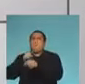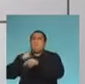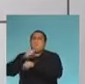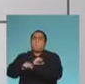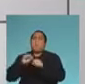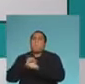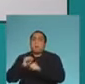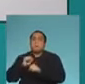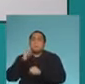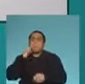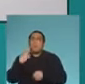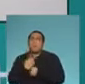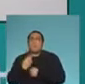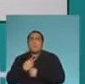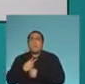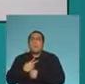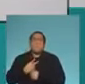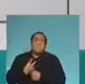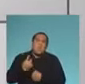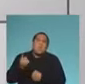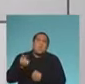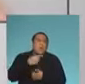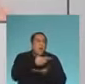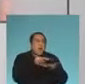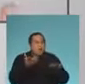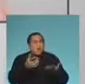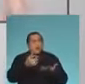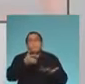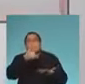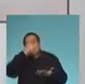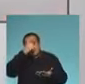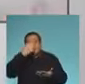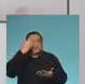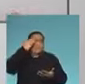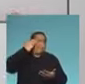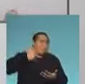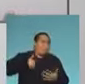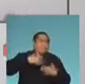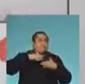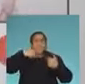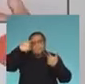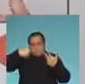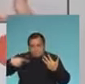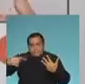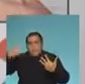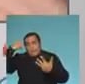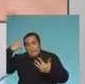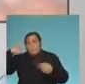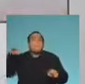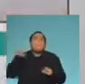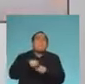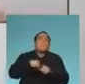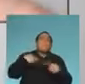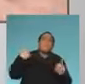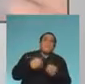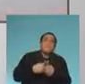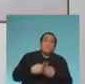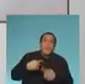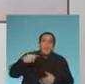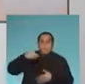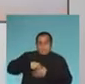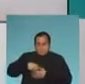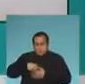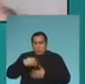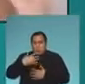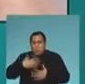buenísimo poder reforzar toda esa capacidad que tiene el ejército interno de podernos enfrentar a todos los